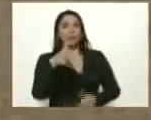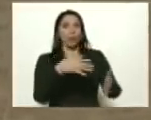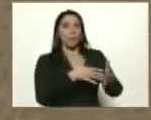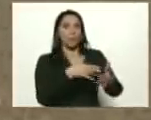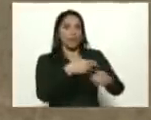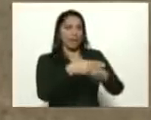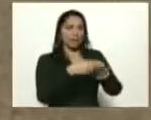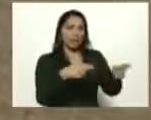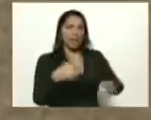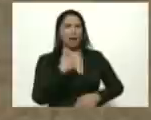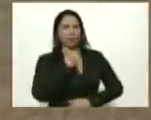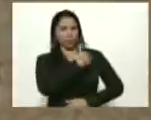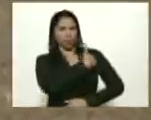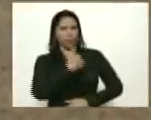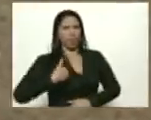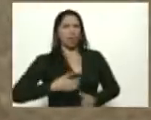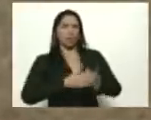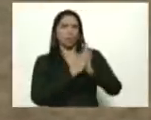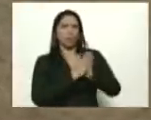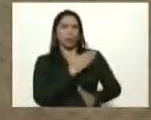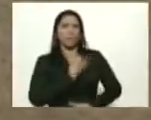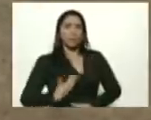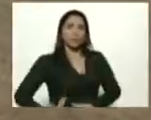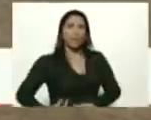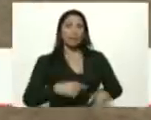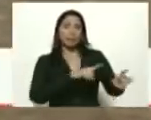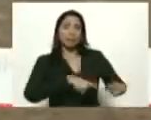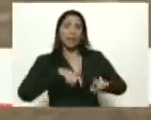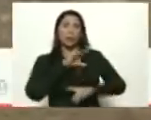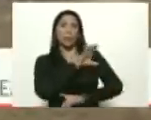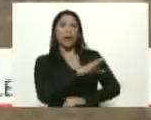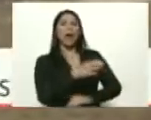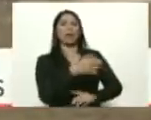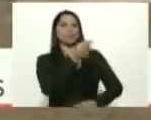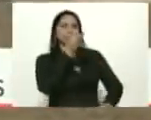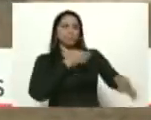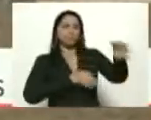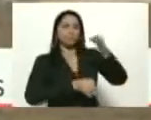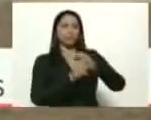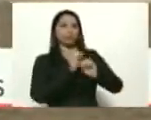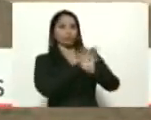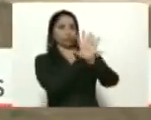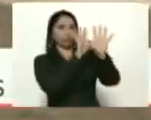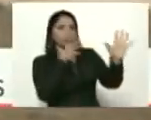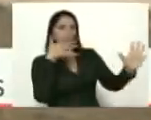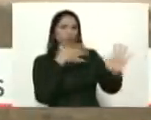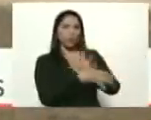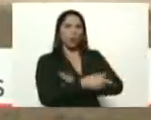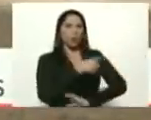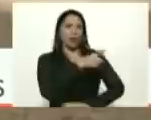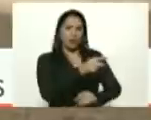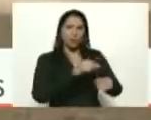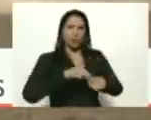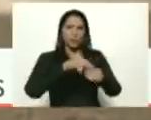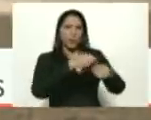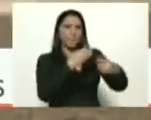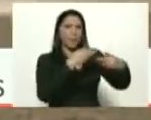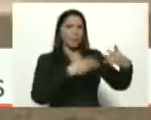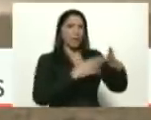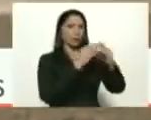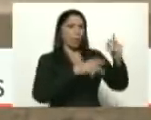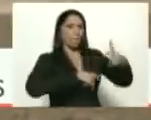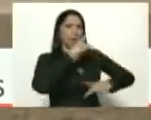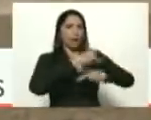Pero yo quiero que el presidente de Agropatria, Pedro Malavé, nos haga un comentario importante acerca de estos insumos y todo este plan.